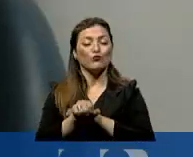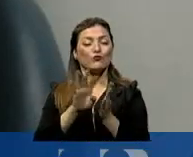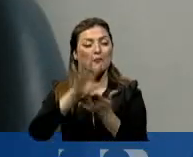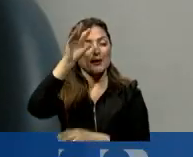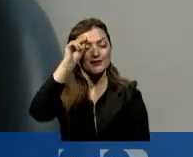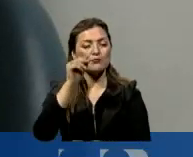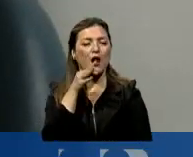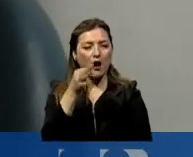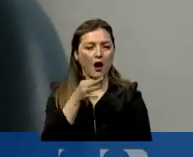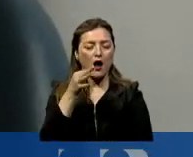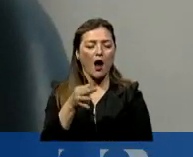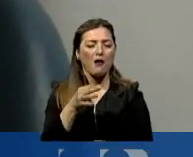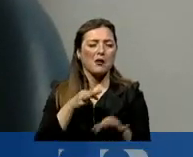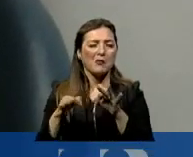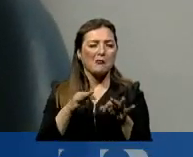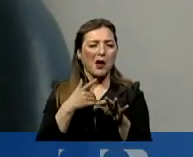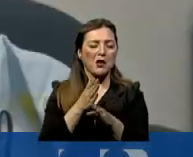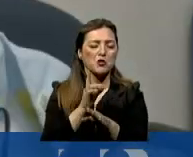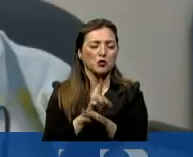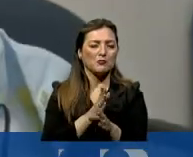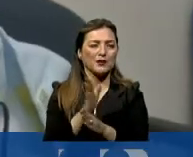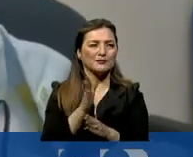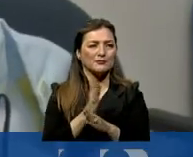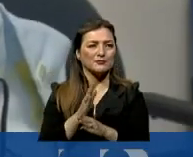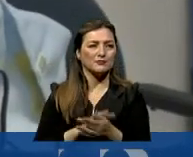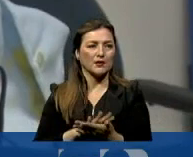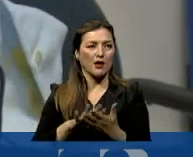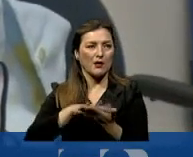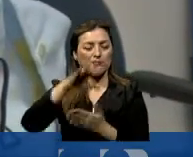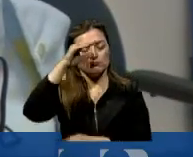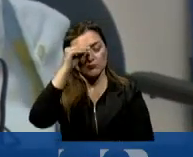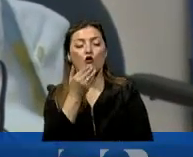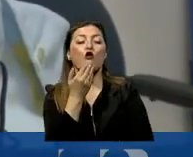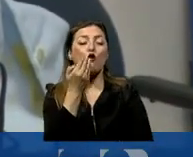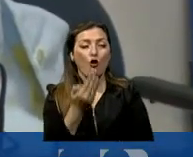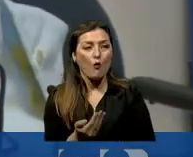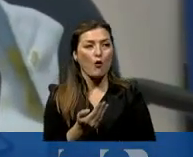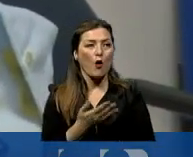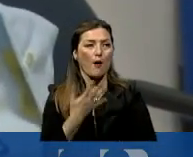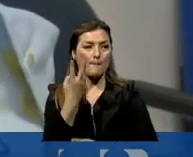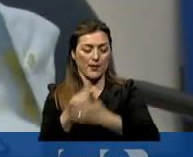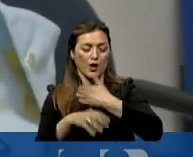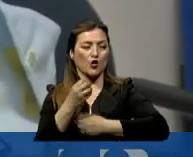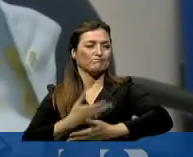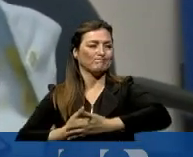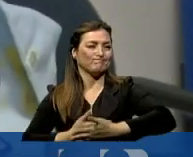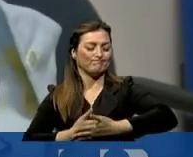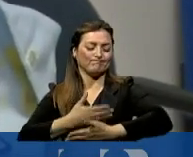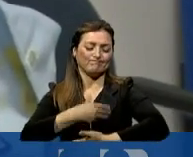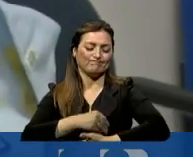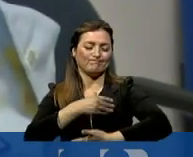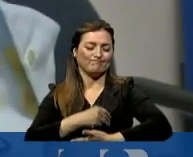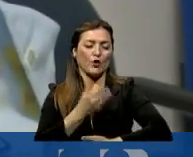mediante charlas dictadas por los especialistas me están siguiendo como poder darle de lactar cuál es la posición